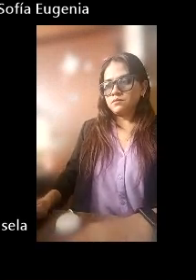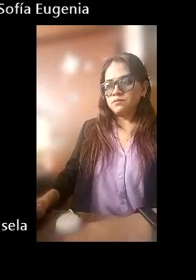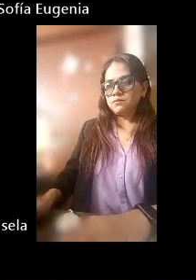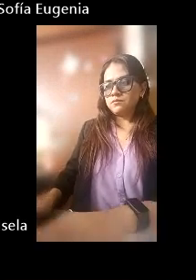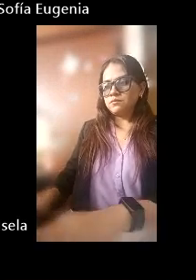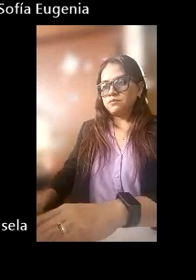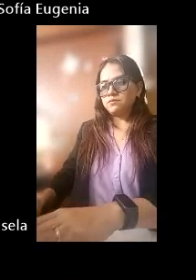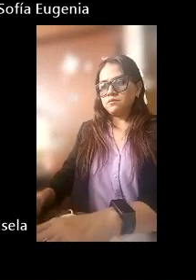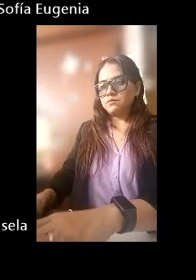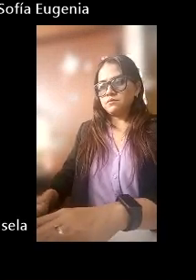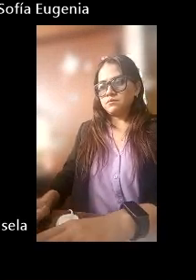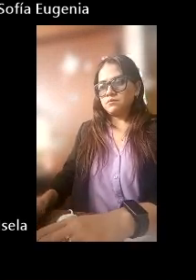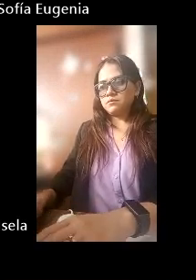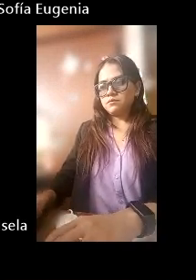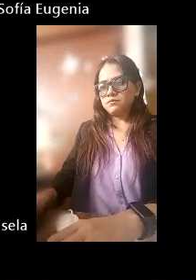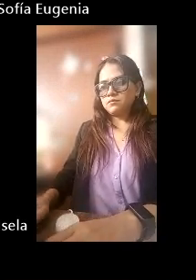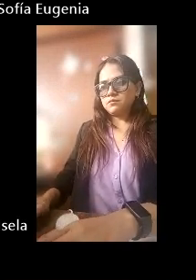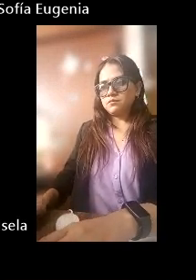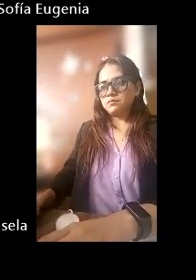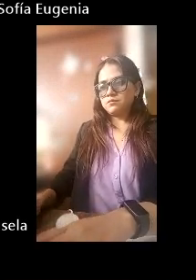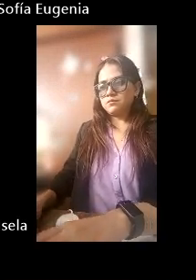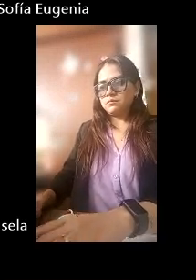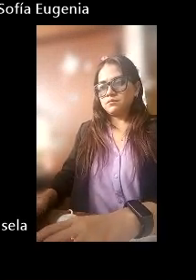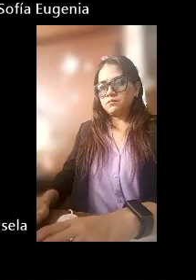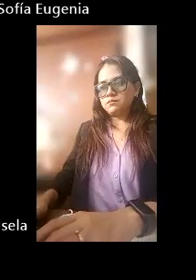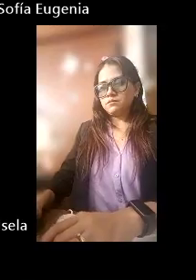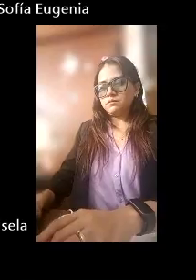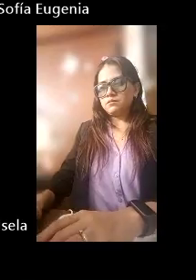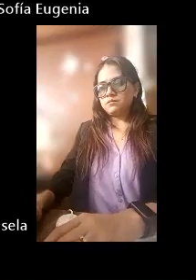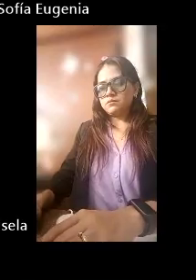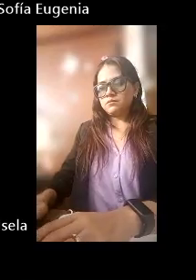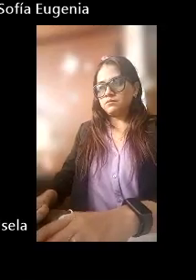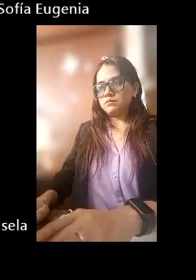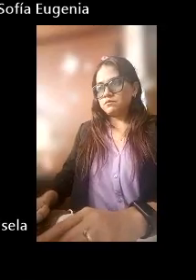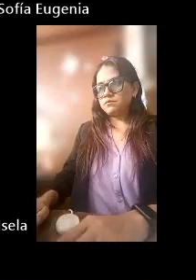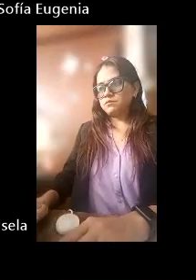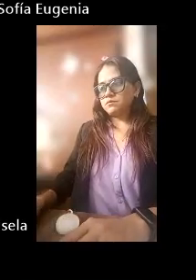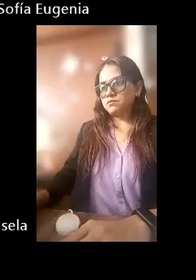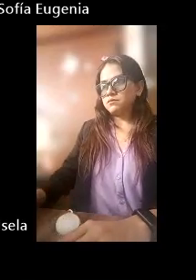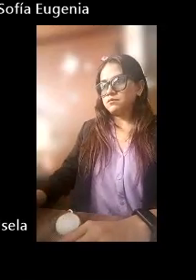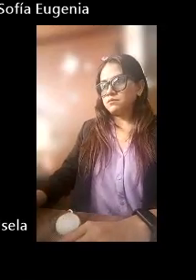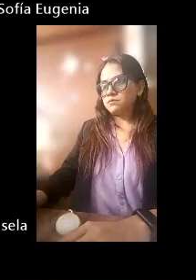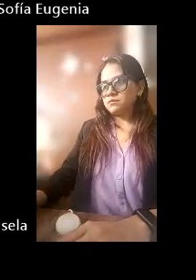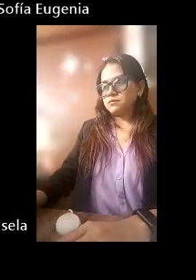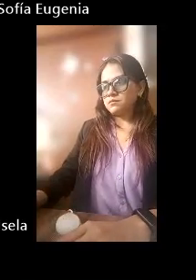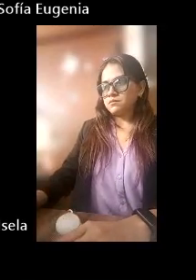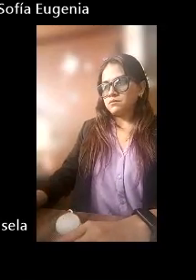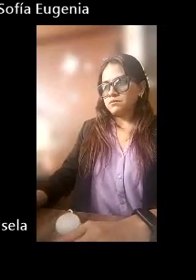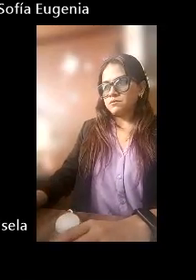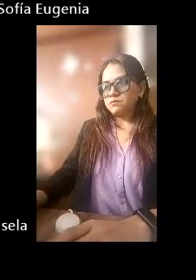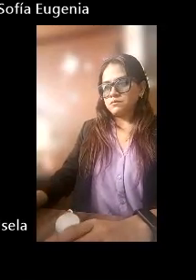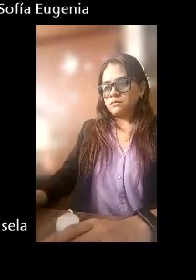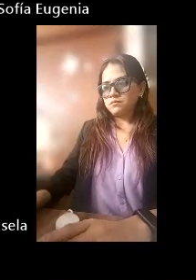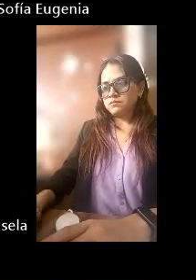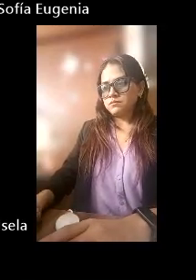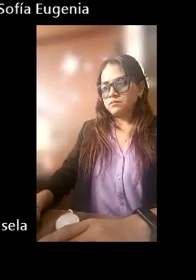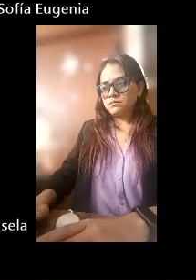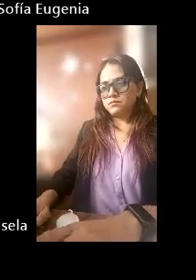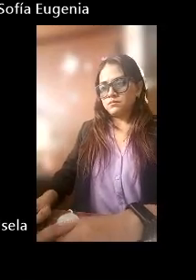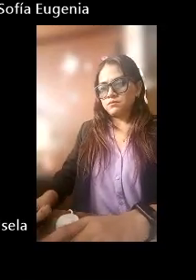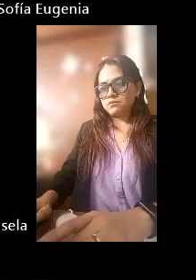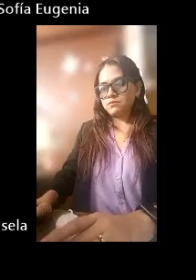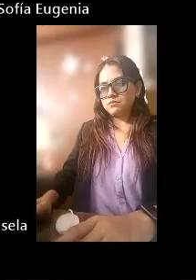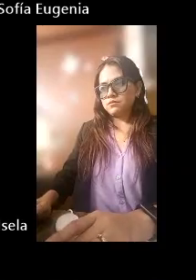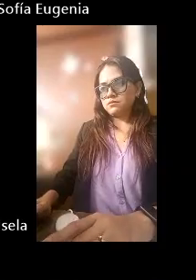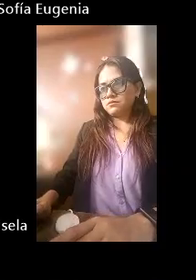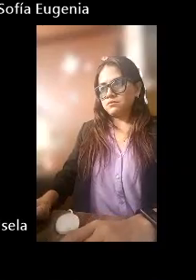traía el vendaje de pechos todavía y eso la tenía muy mal hasta que le dije, si no te es cómodo, háblale a tu médico,